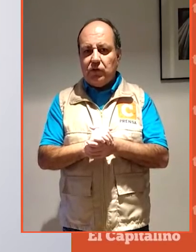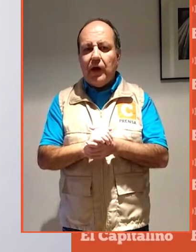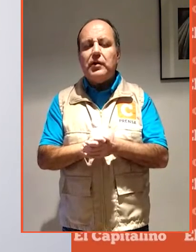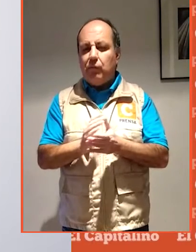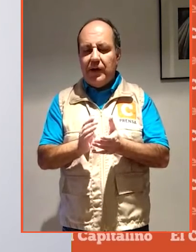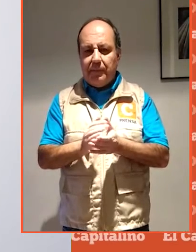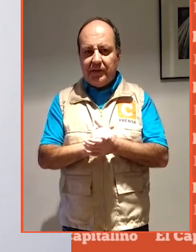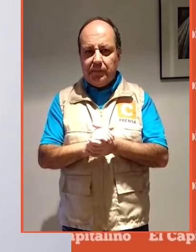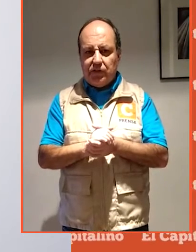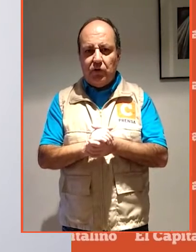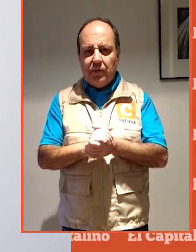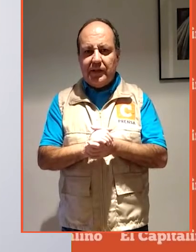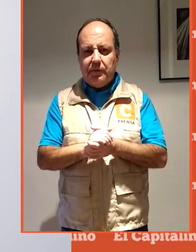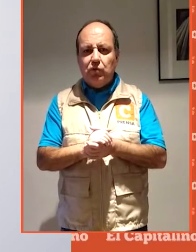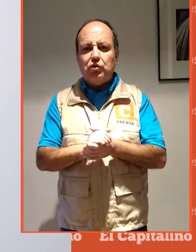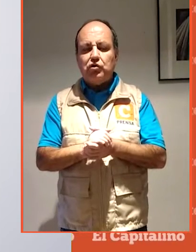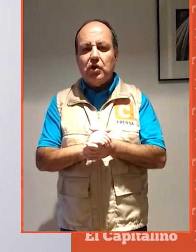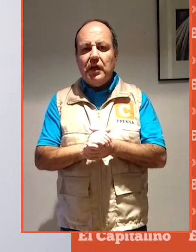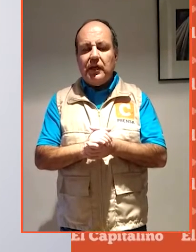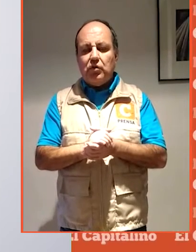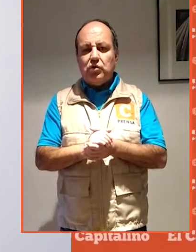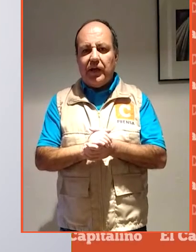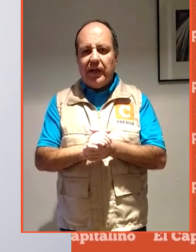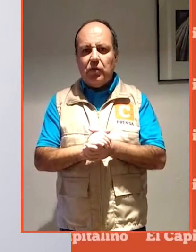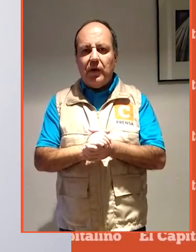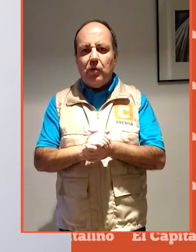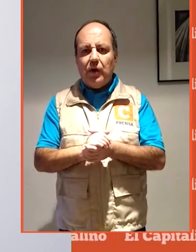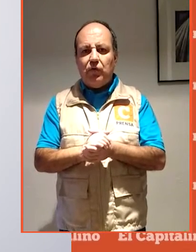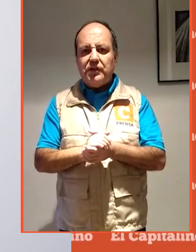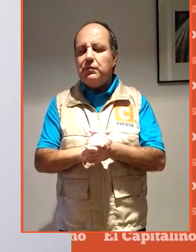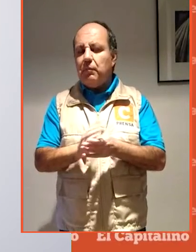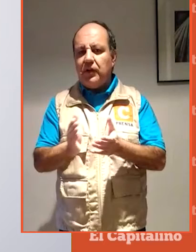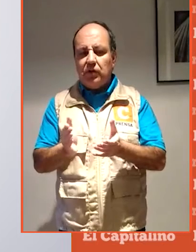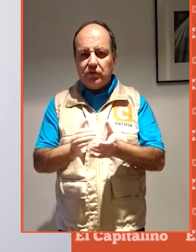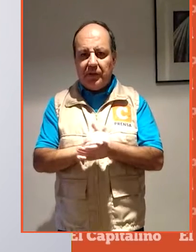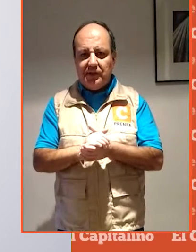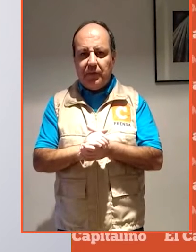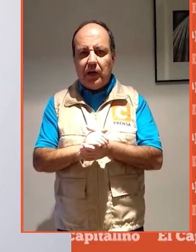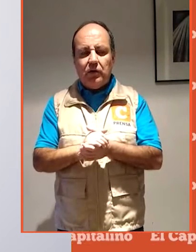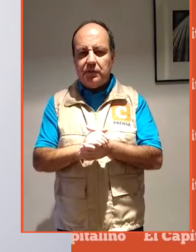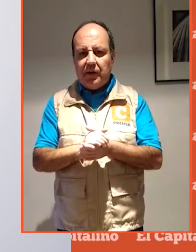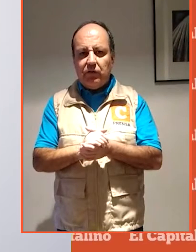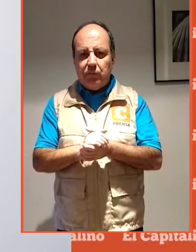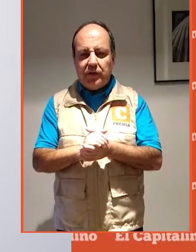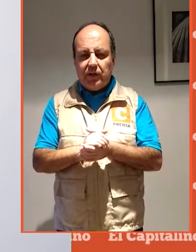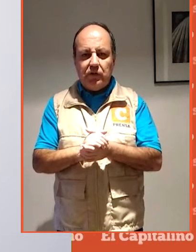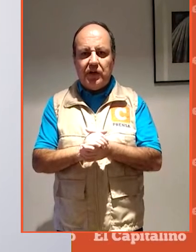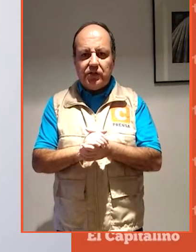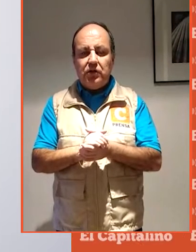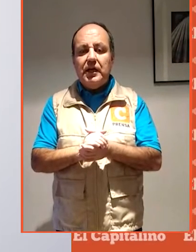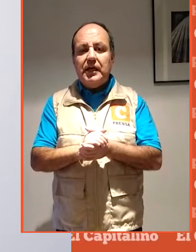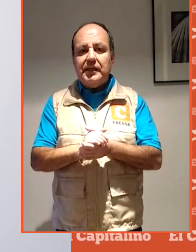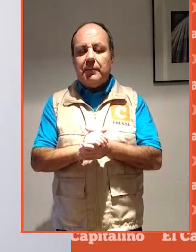alinea como titular. Una buena participación, 90 minutos, incluso generando buen juego ofensivo, poniendo dos pases para gol, disparando a puerta